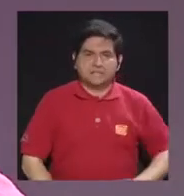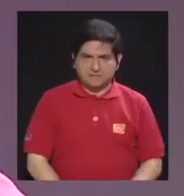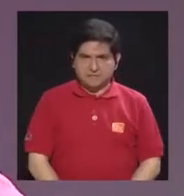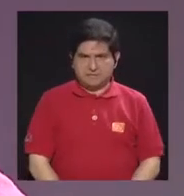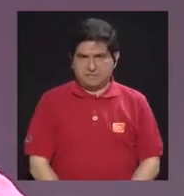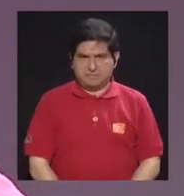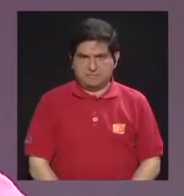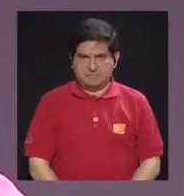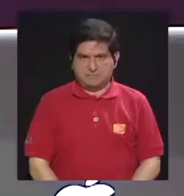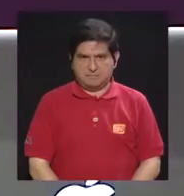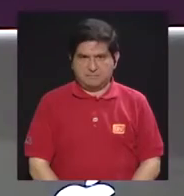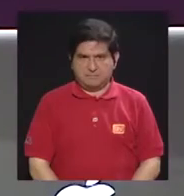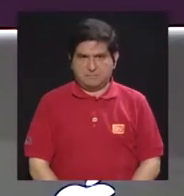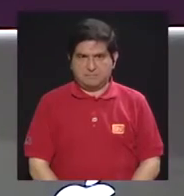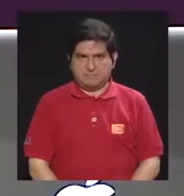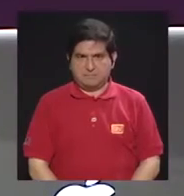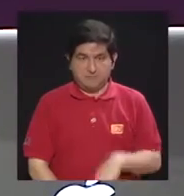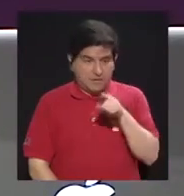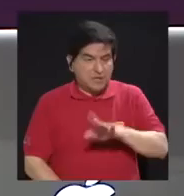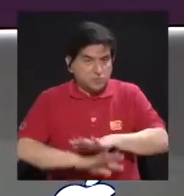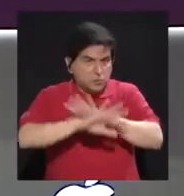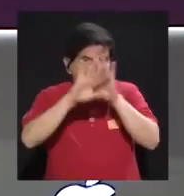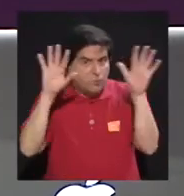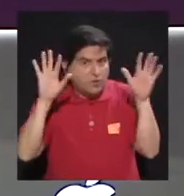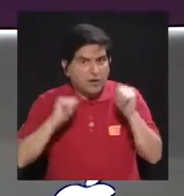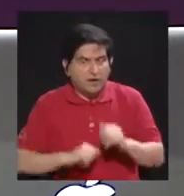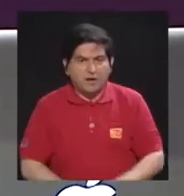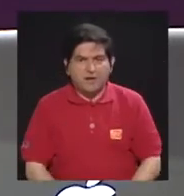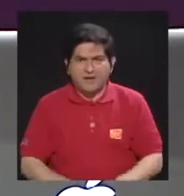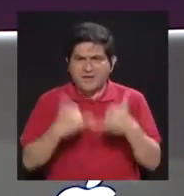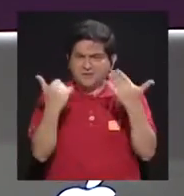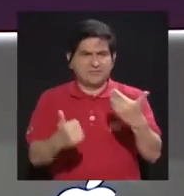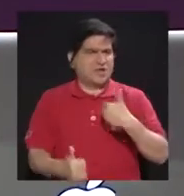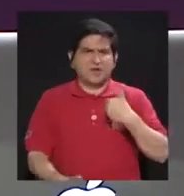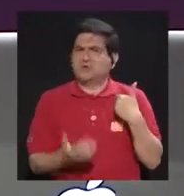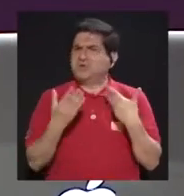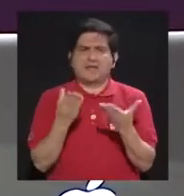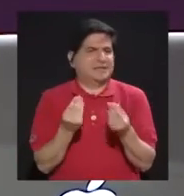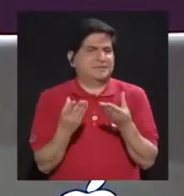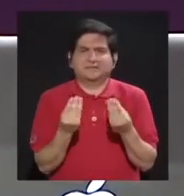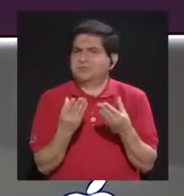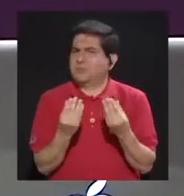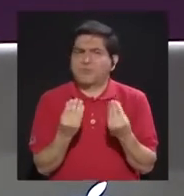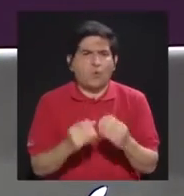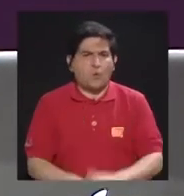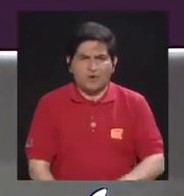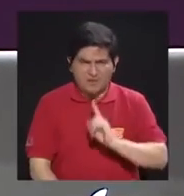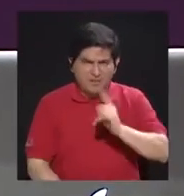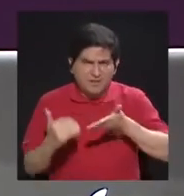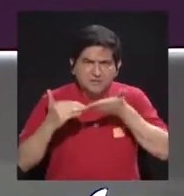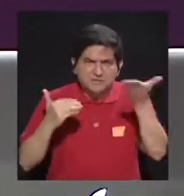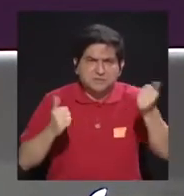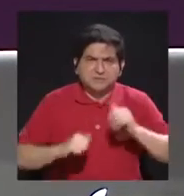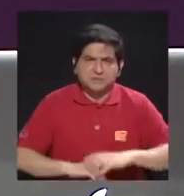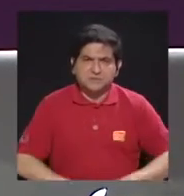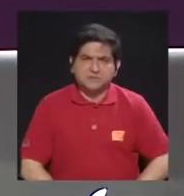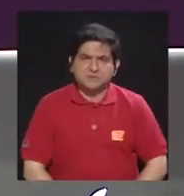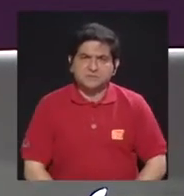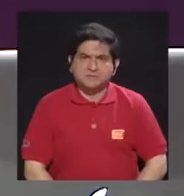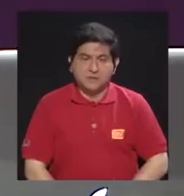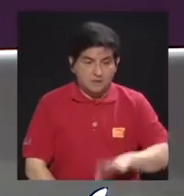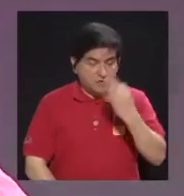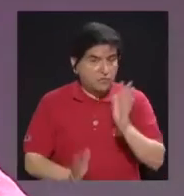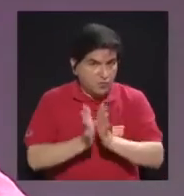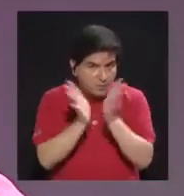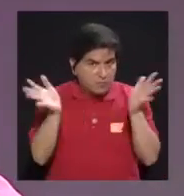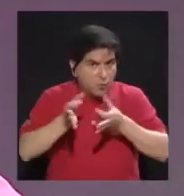Eso es claro y evidente. Usted ya no tiene miedo de decir esas cosas